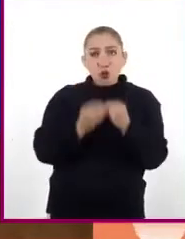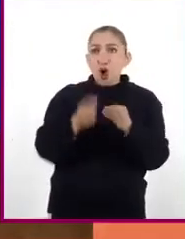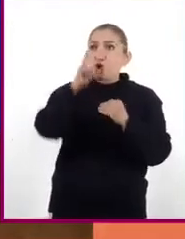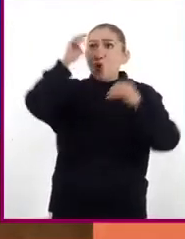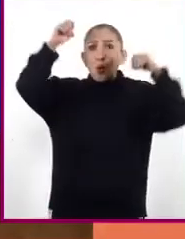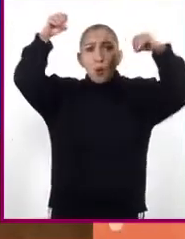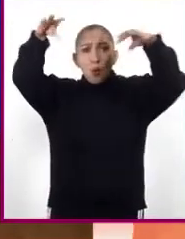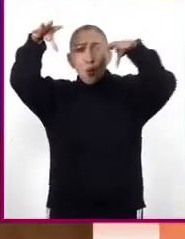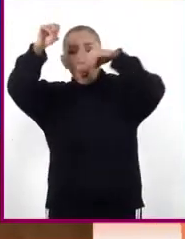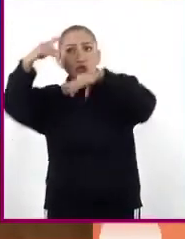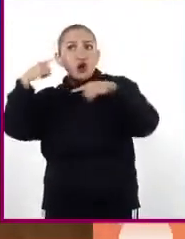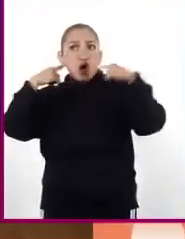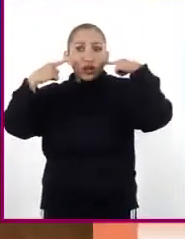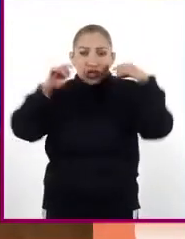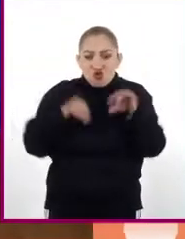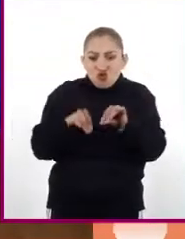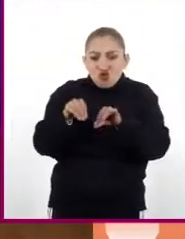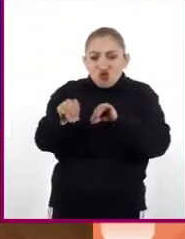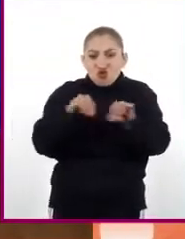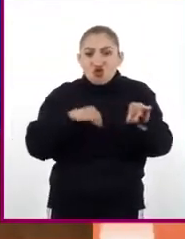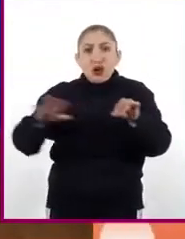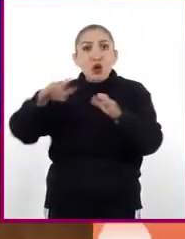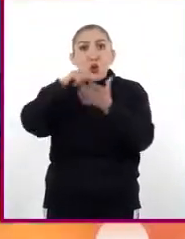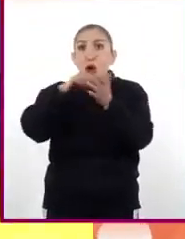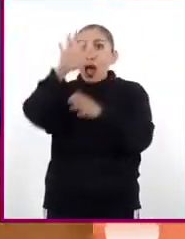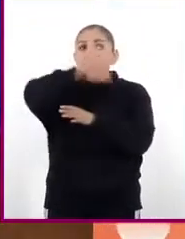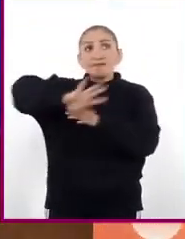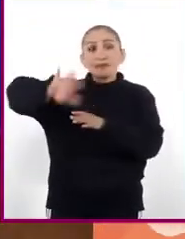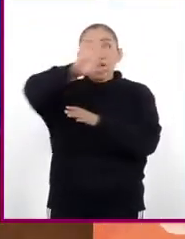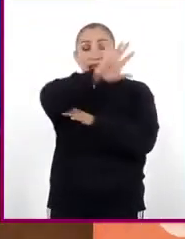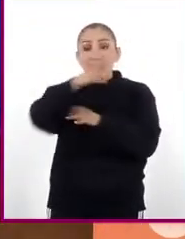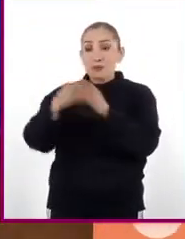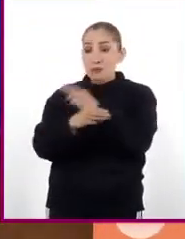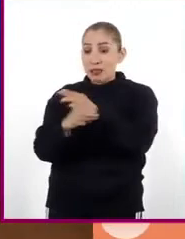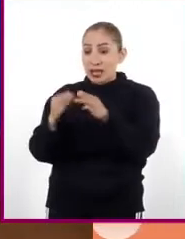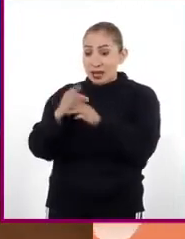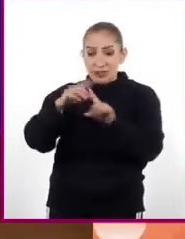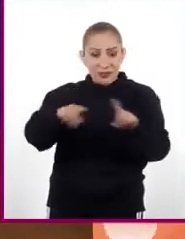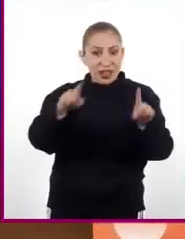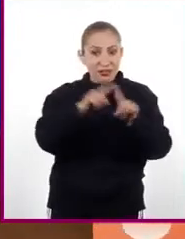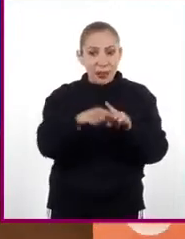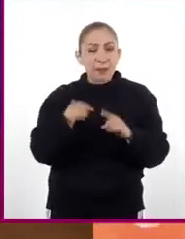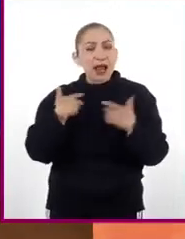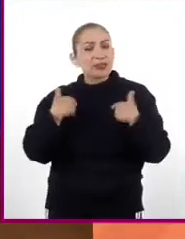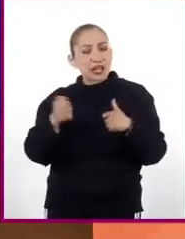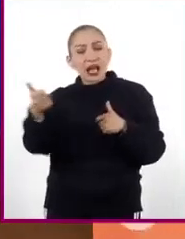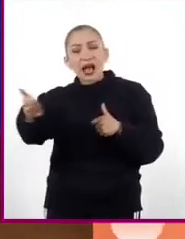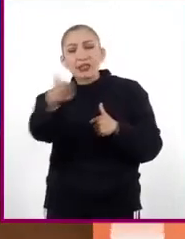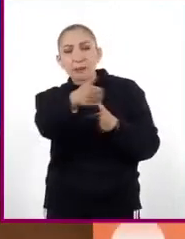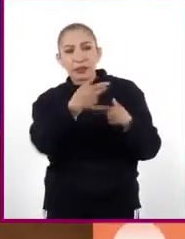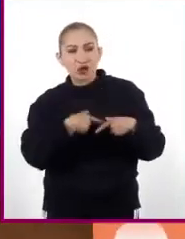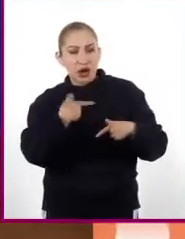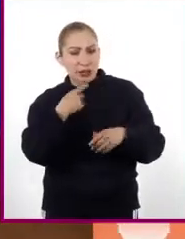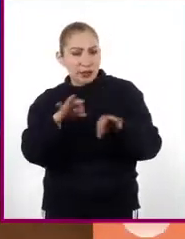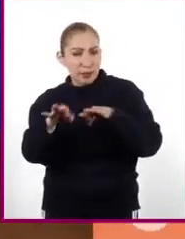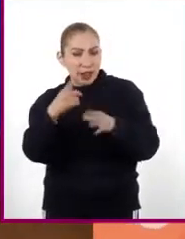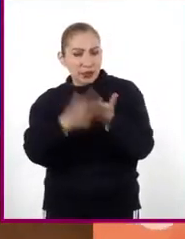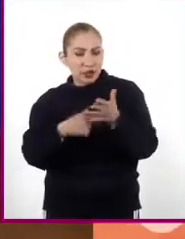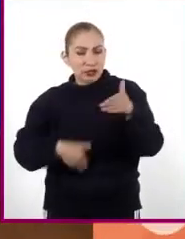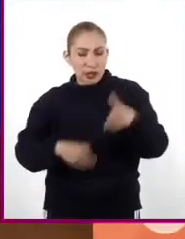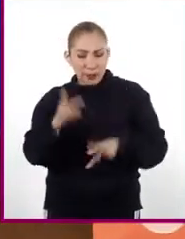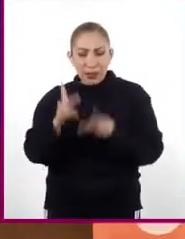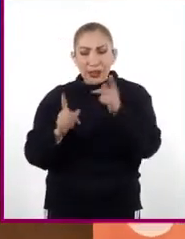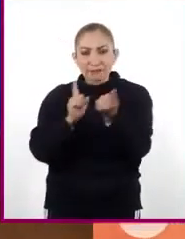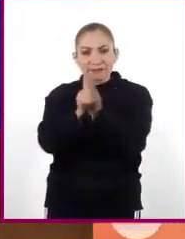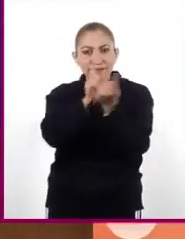la iluminación, el sonido, la escenografía y la utilería. Con el fin de entender mejor la labor de estos profesionales del teatro, enseguida